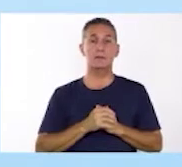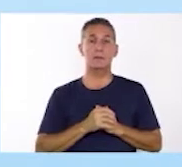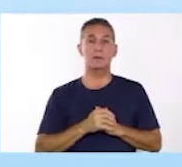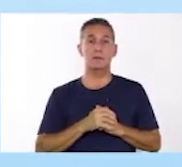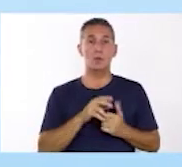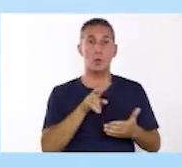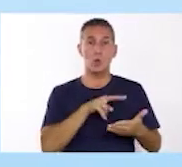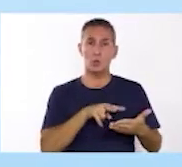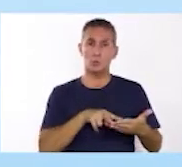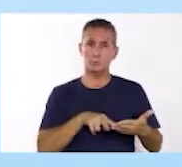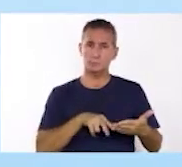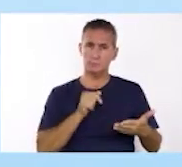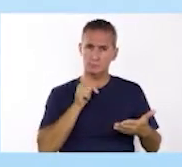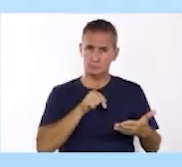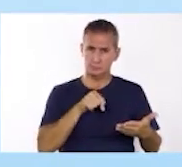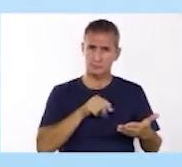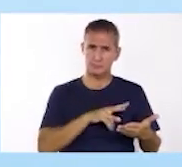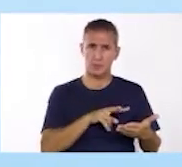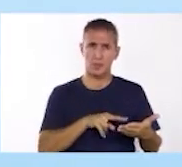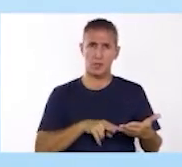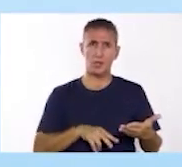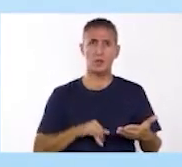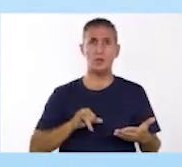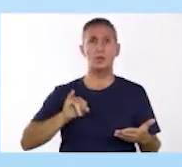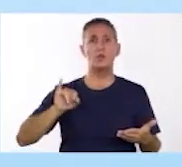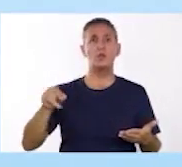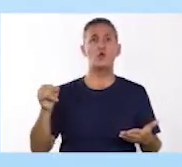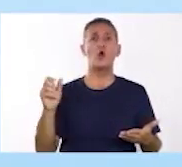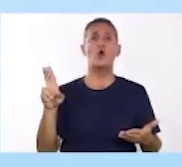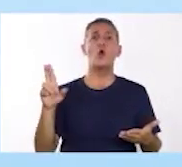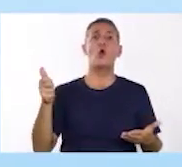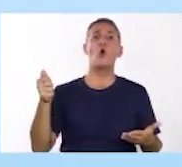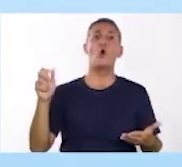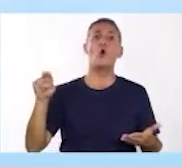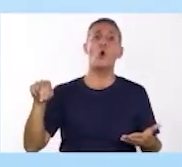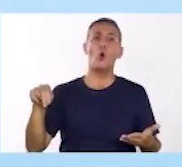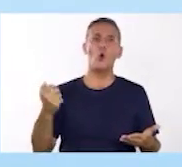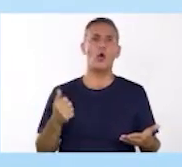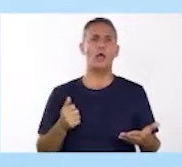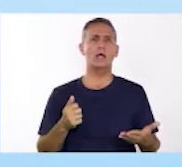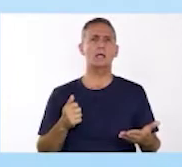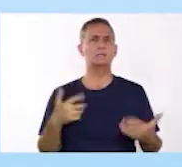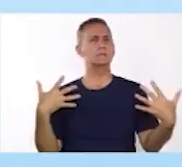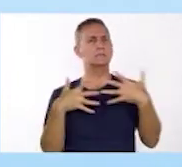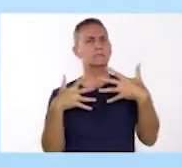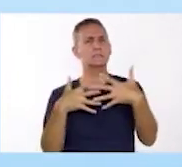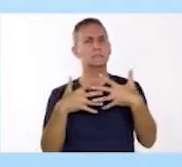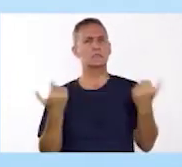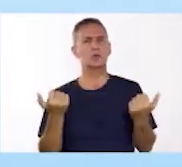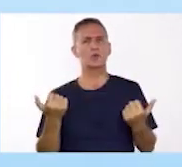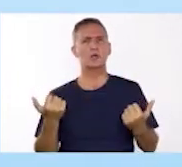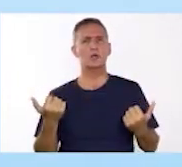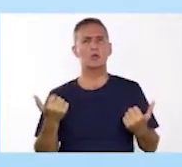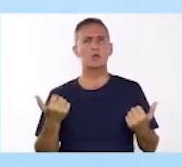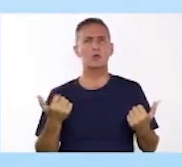Vamos a leer unas lecturas de Juan Chabá acerca de,